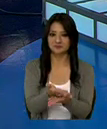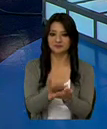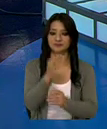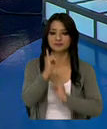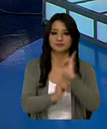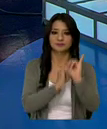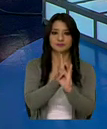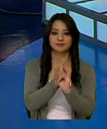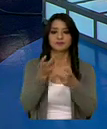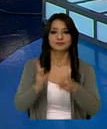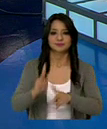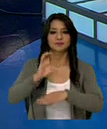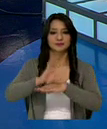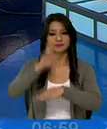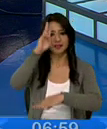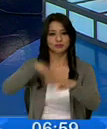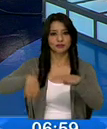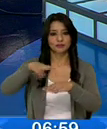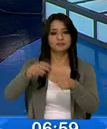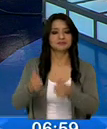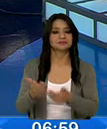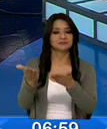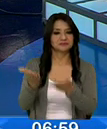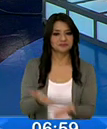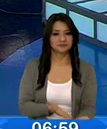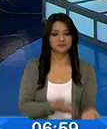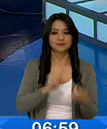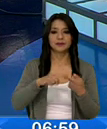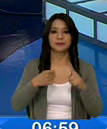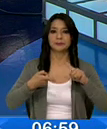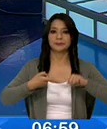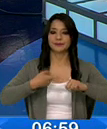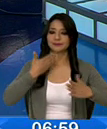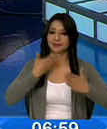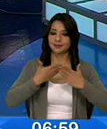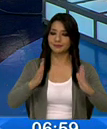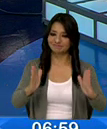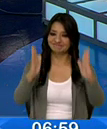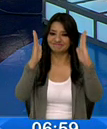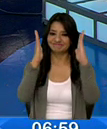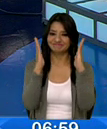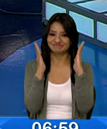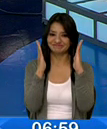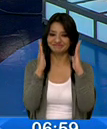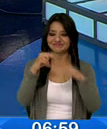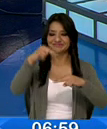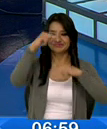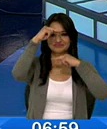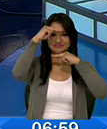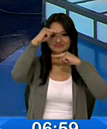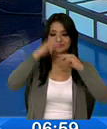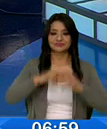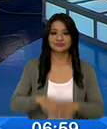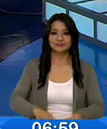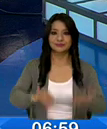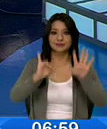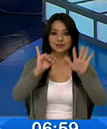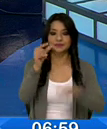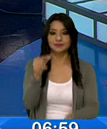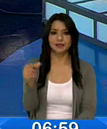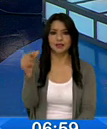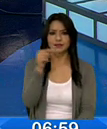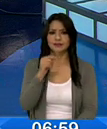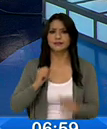internacional y también nacional, le damos la bienvenida a todos nuestros amigos televidentes que se unen a esta hora a nuestra señal. 6 grados centígrados,